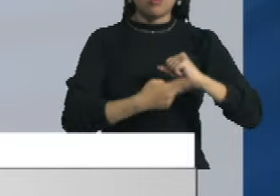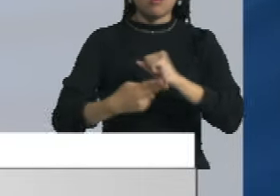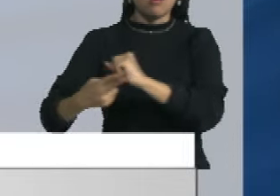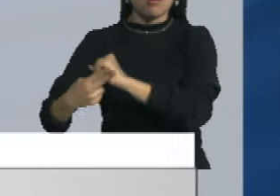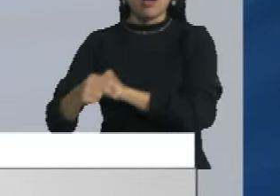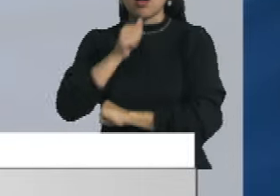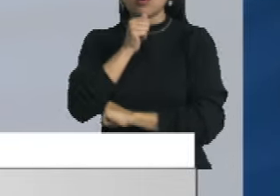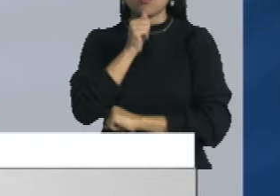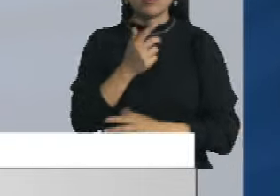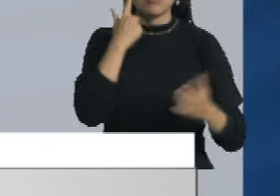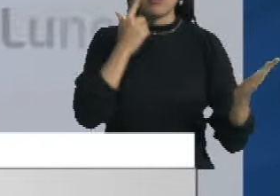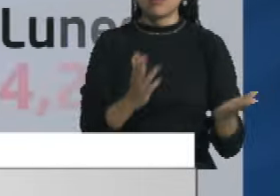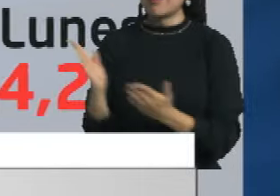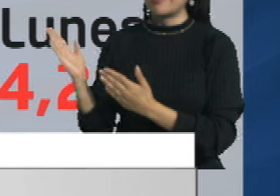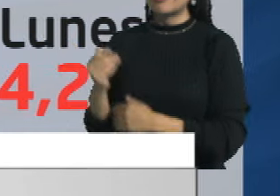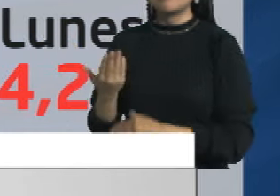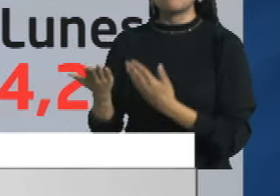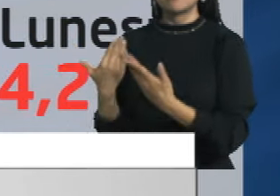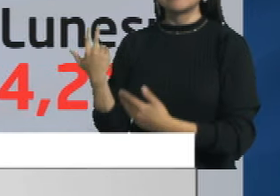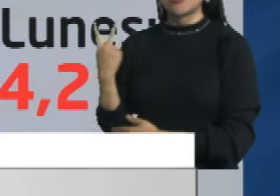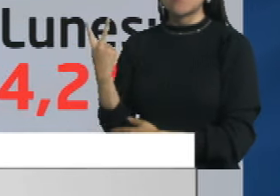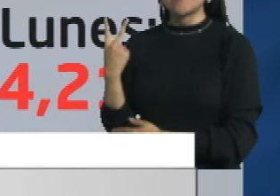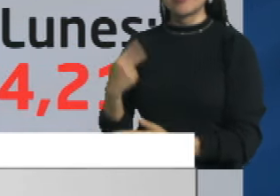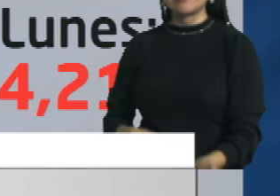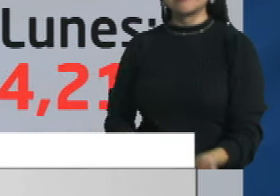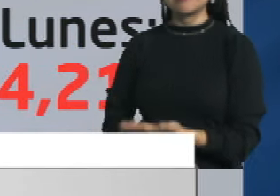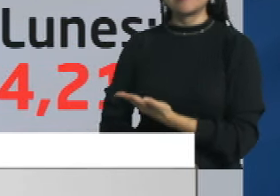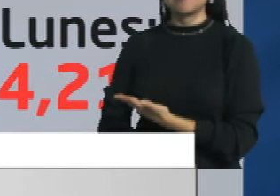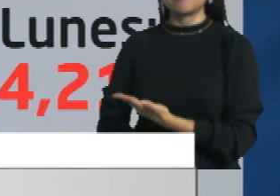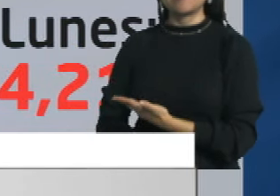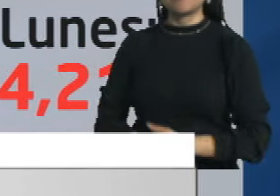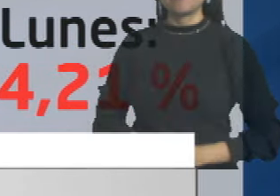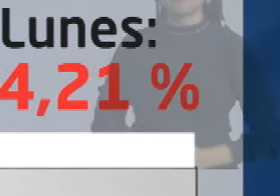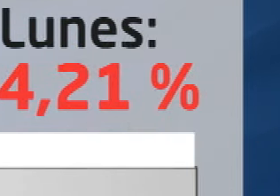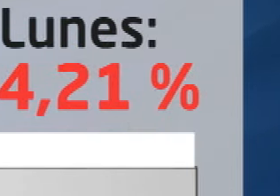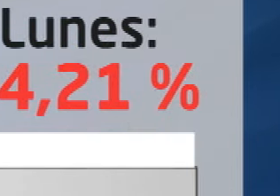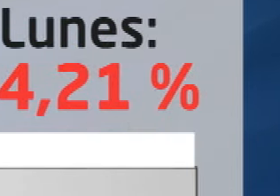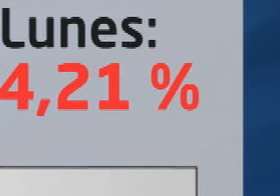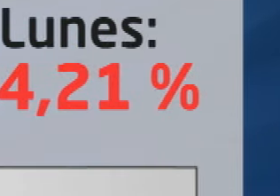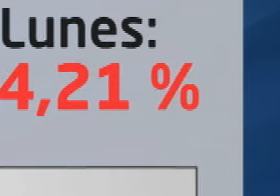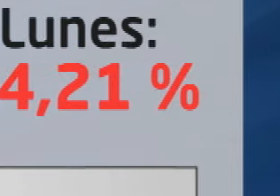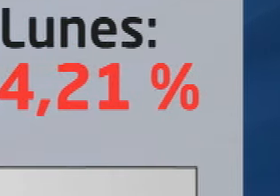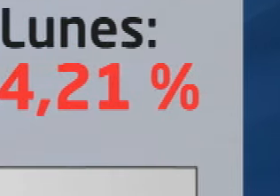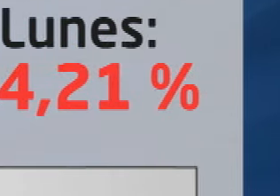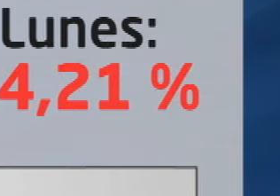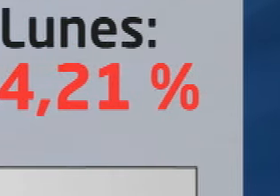de 44,54% y mostró tendencia descendente entre sábado y domingo. Llegamos casi al